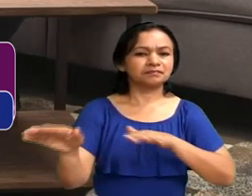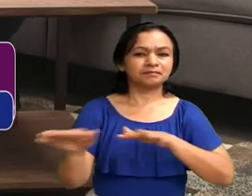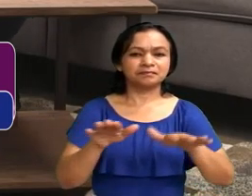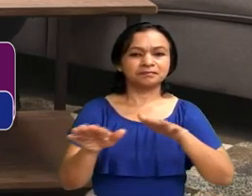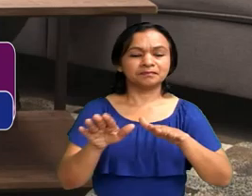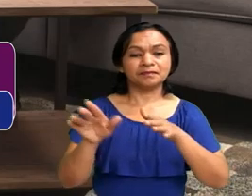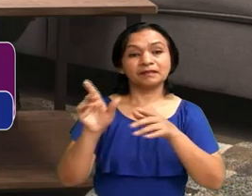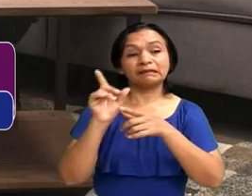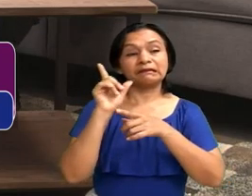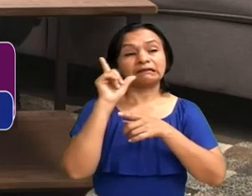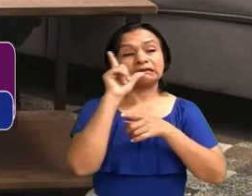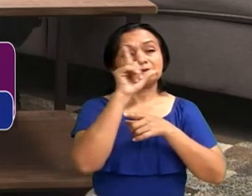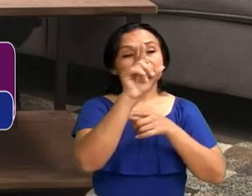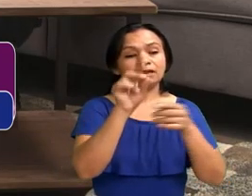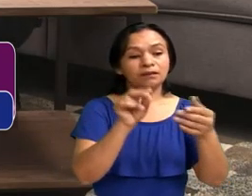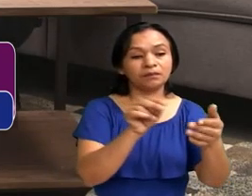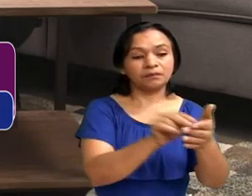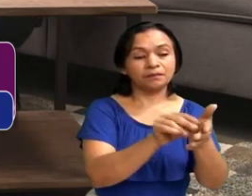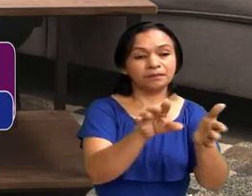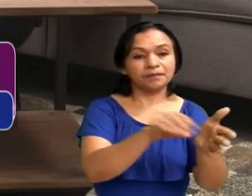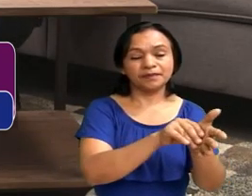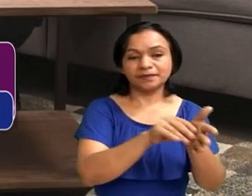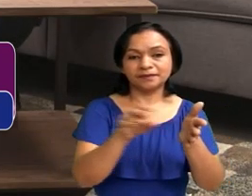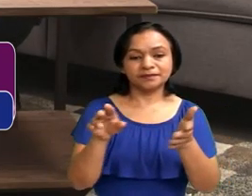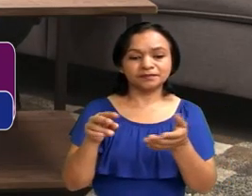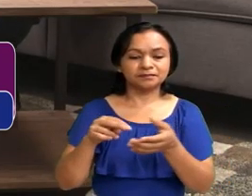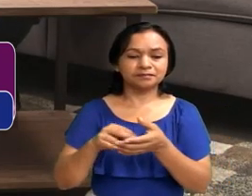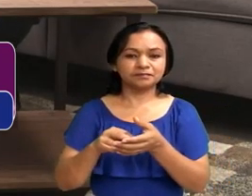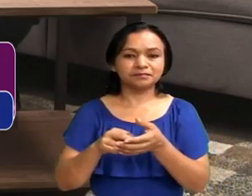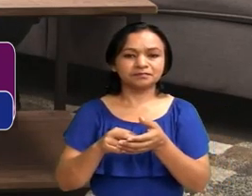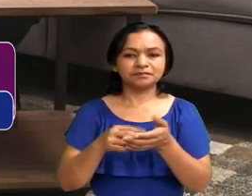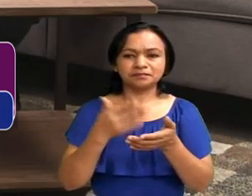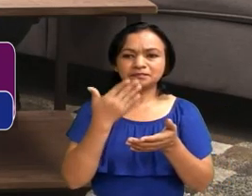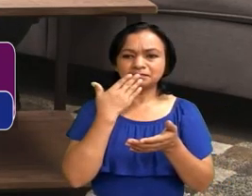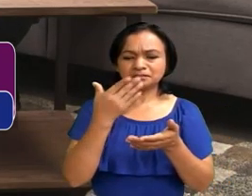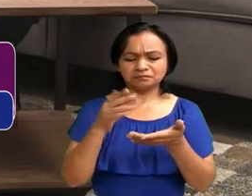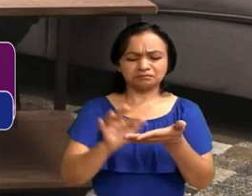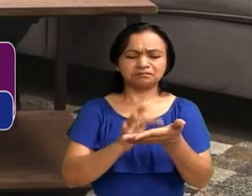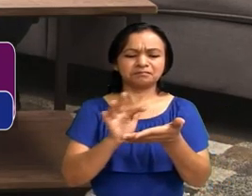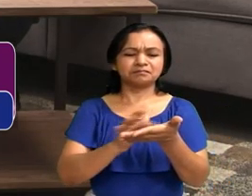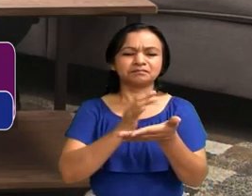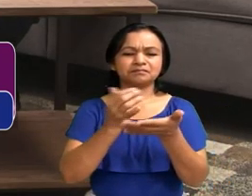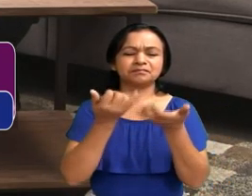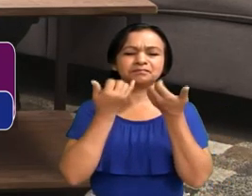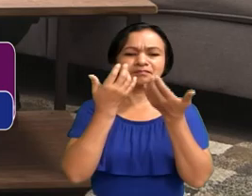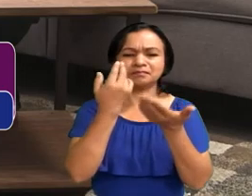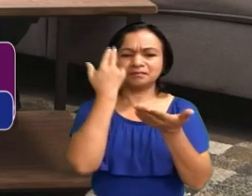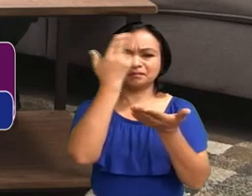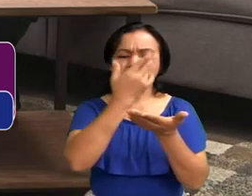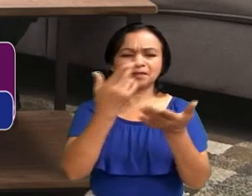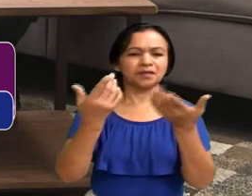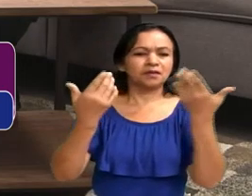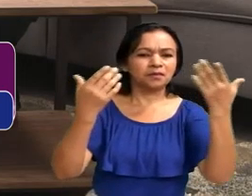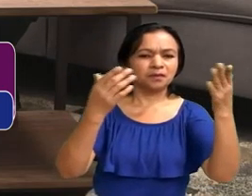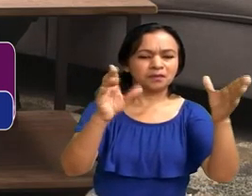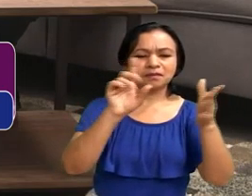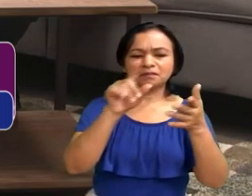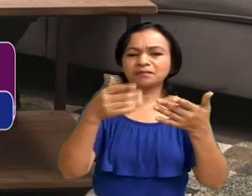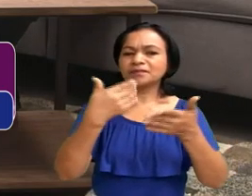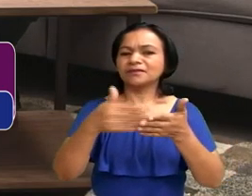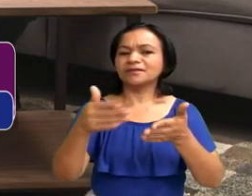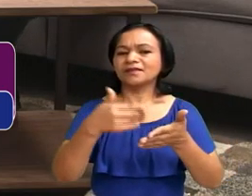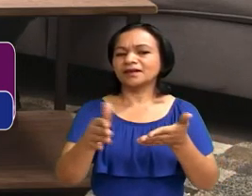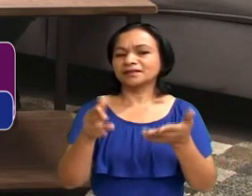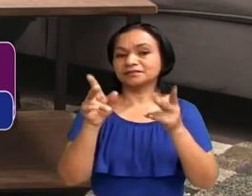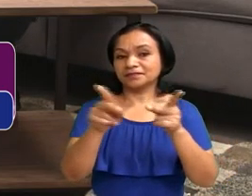llevarlos a cargar lejos, ¿verdad? Y además, pues manejan bien también ya accesar a productos, a bajar en el internet. Entonces,